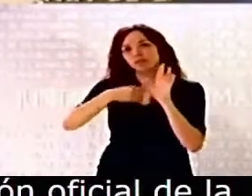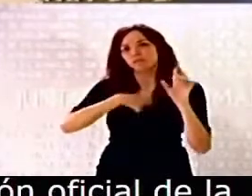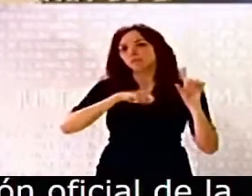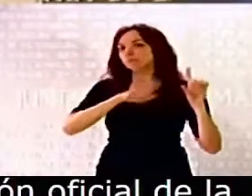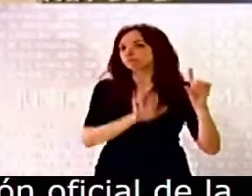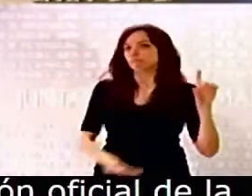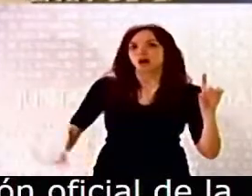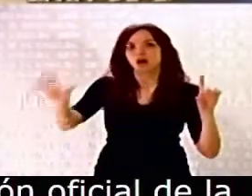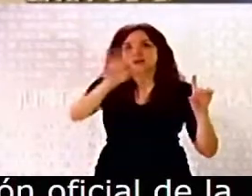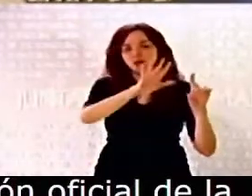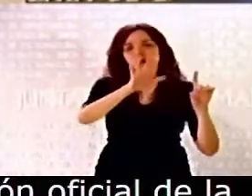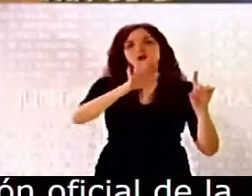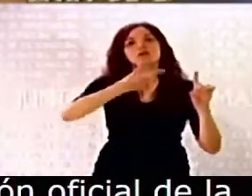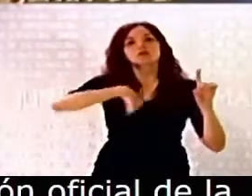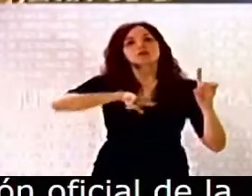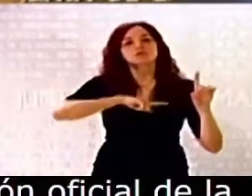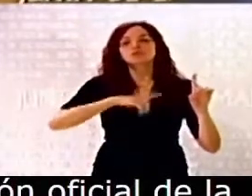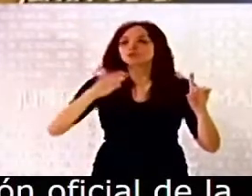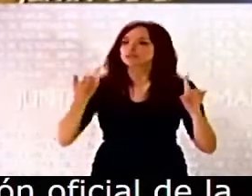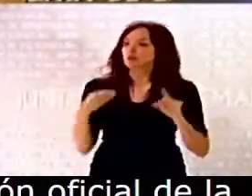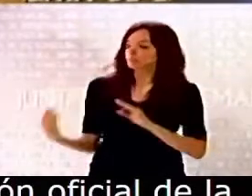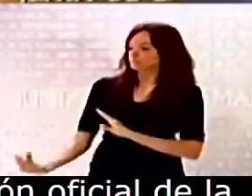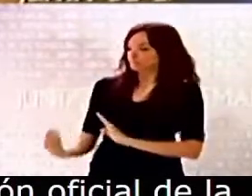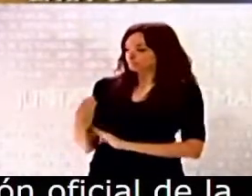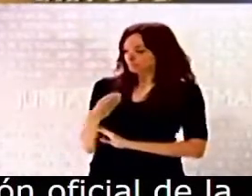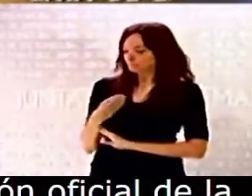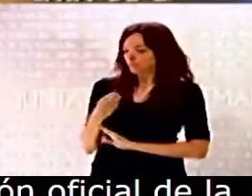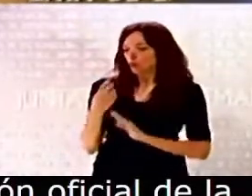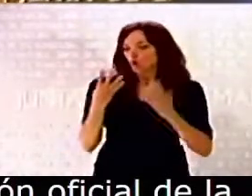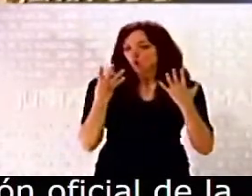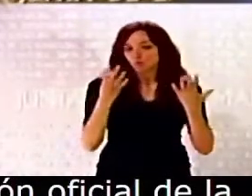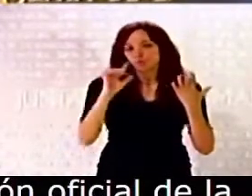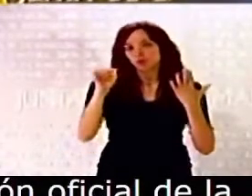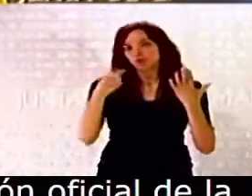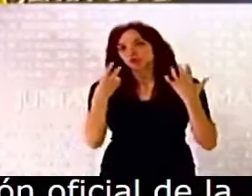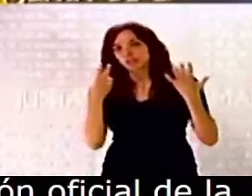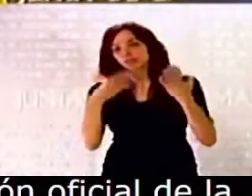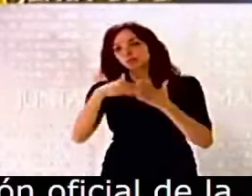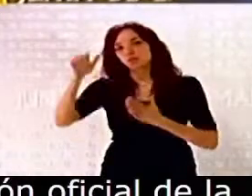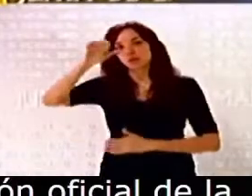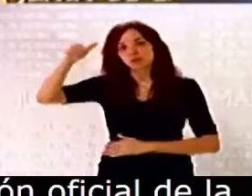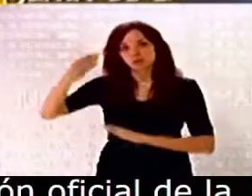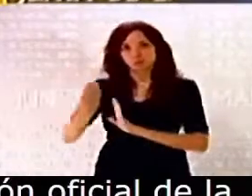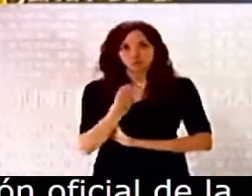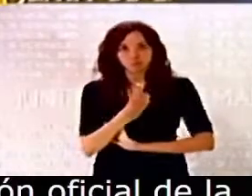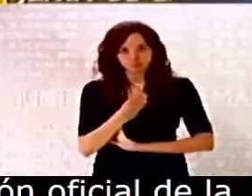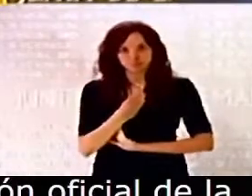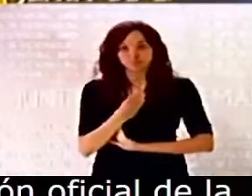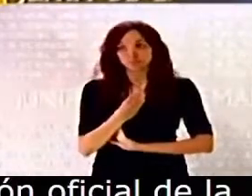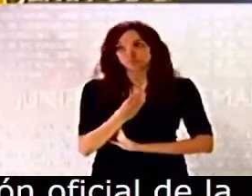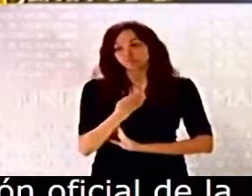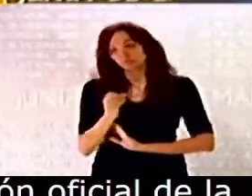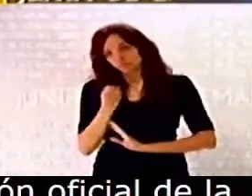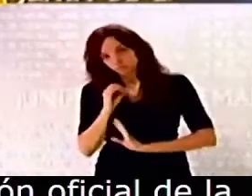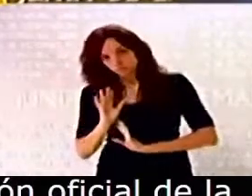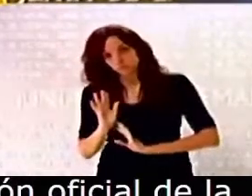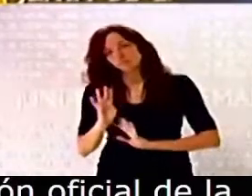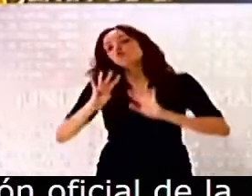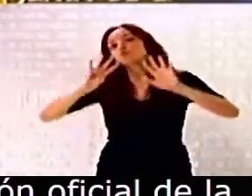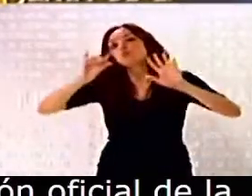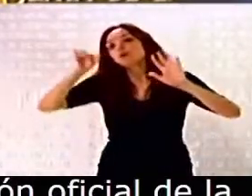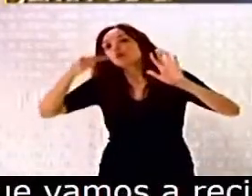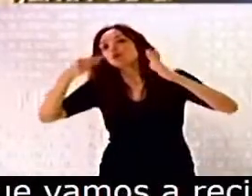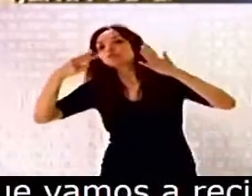del que vamos a recibir 9,7 millones de euros, que, hombre, 9,7 millones de euros no